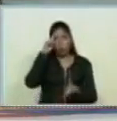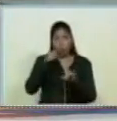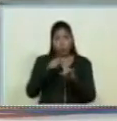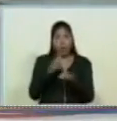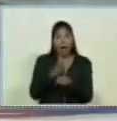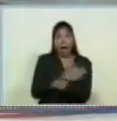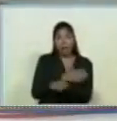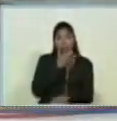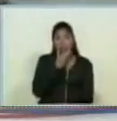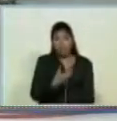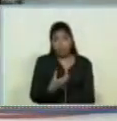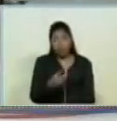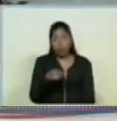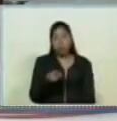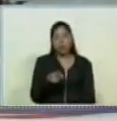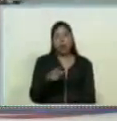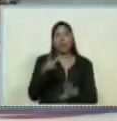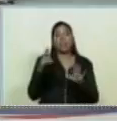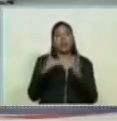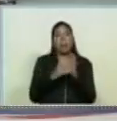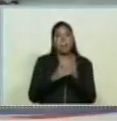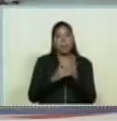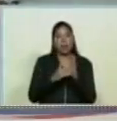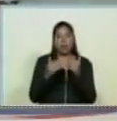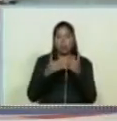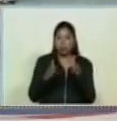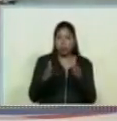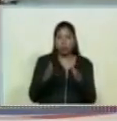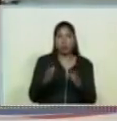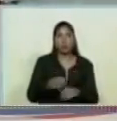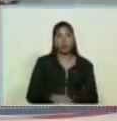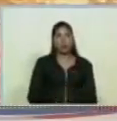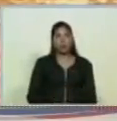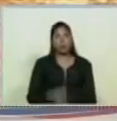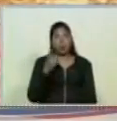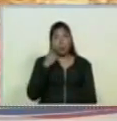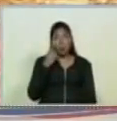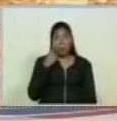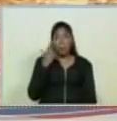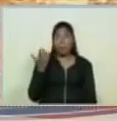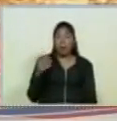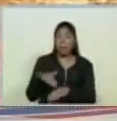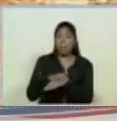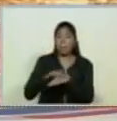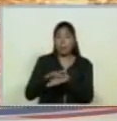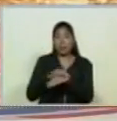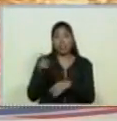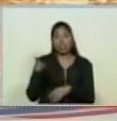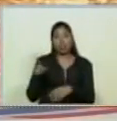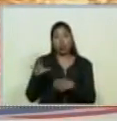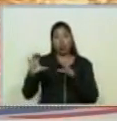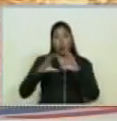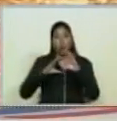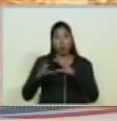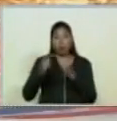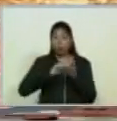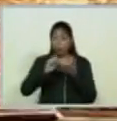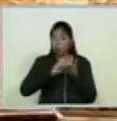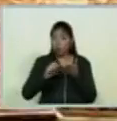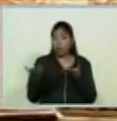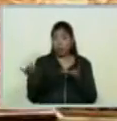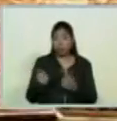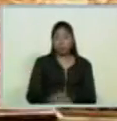a diciembre con 3.000 casas de alimentación activas. Toma Ernesto nota, toma nota Ernesto. Así